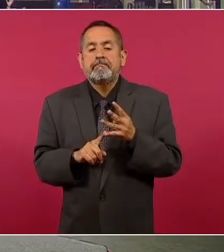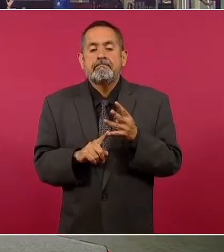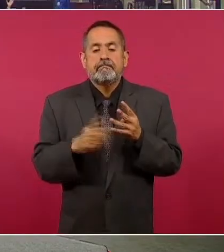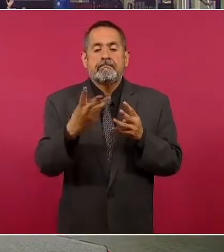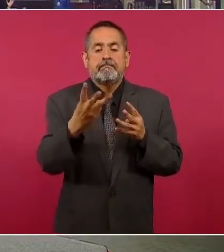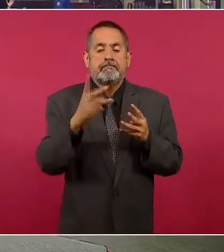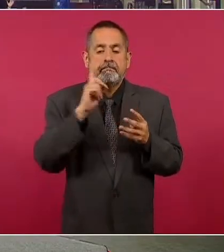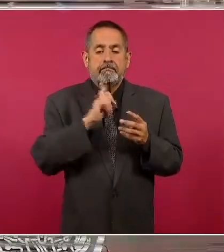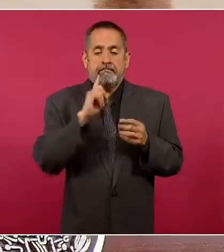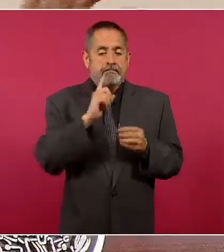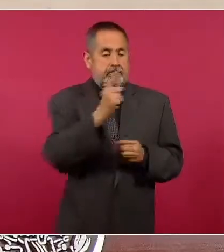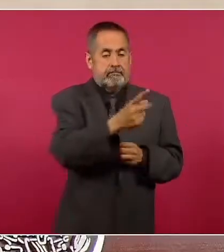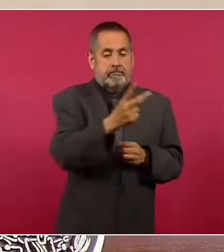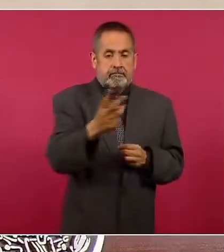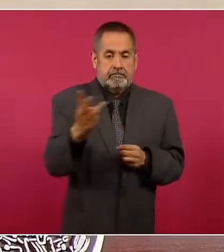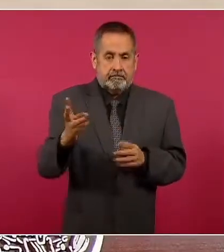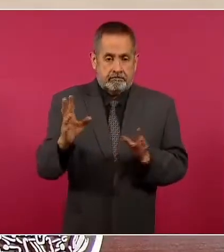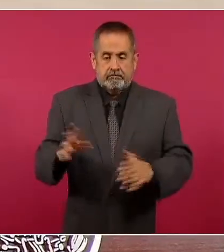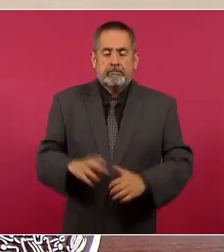tres mujeres,